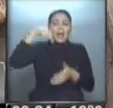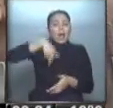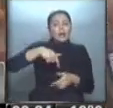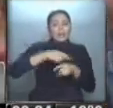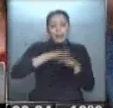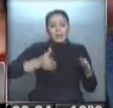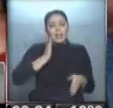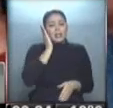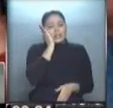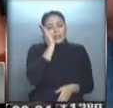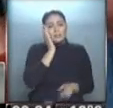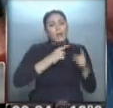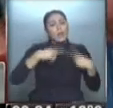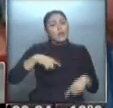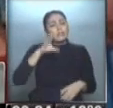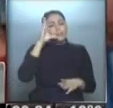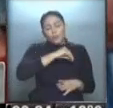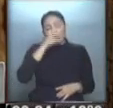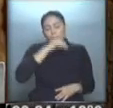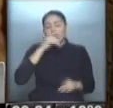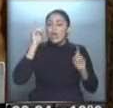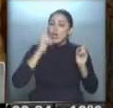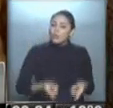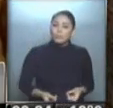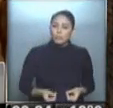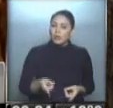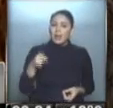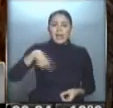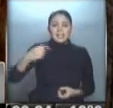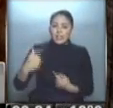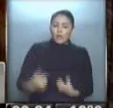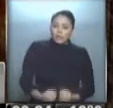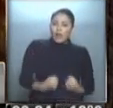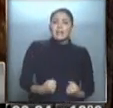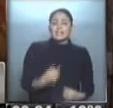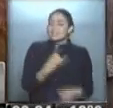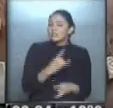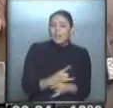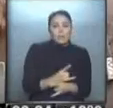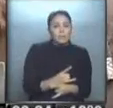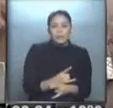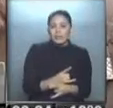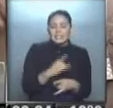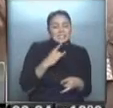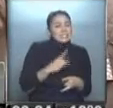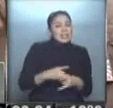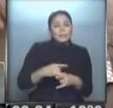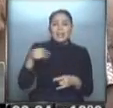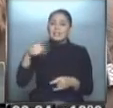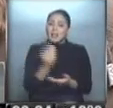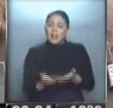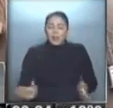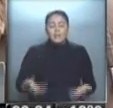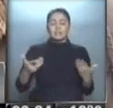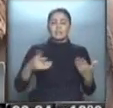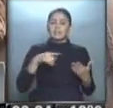y no se acordará casi nada de nadie pero ella la que nos da fuerza siempre siempre es la que se levanta